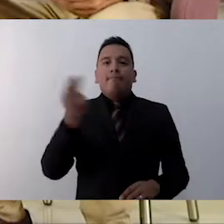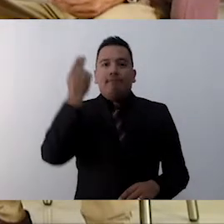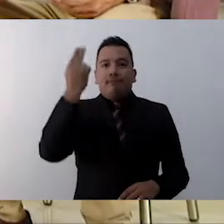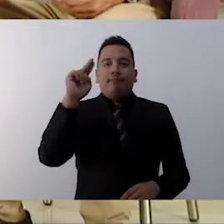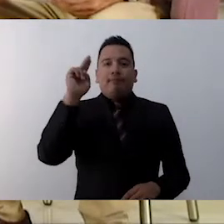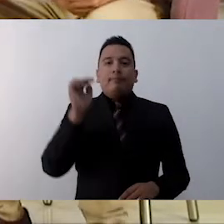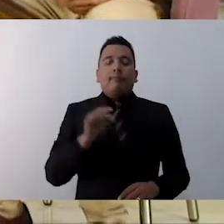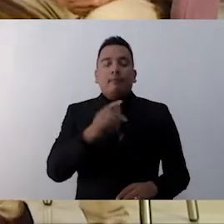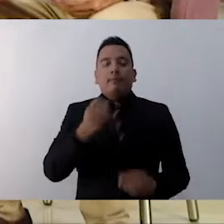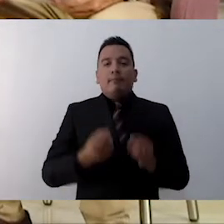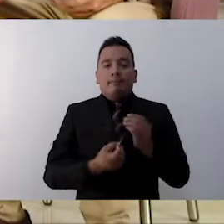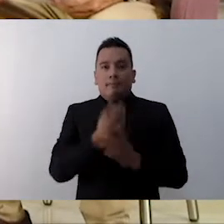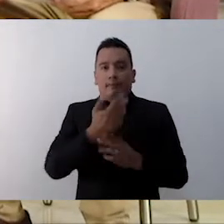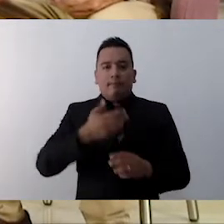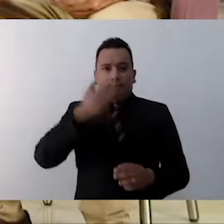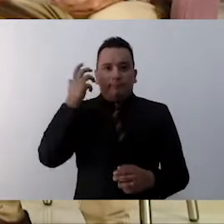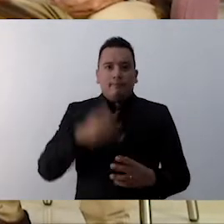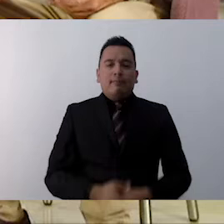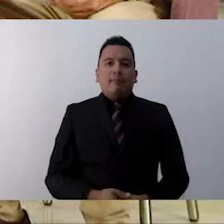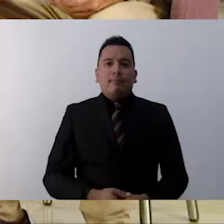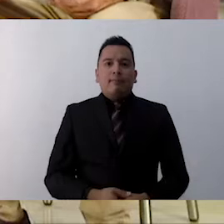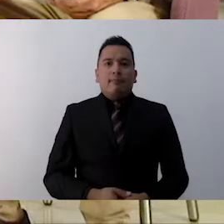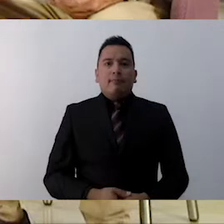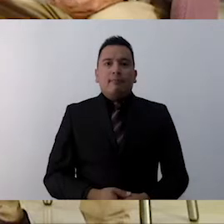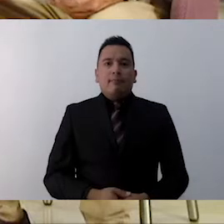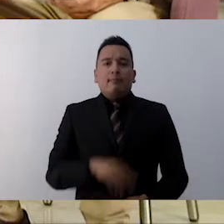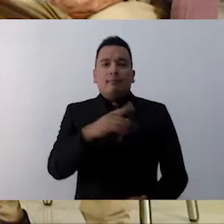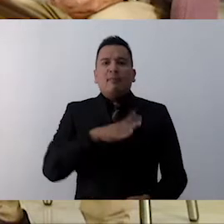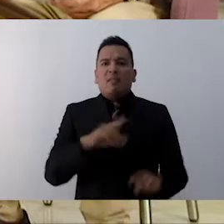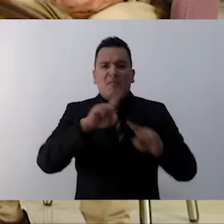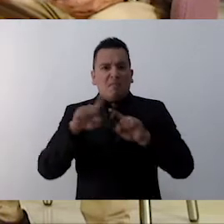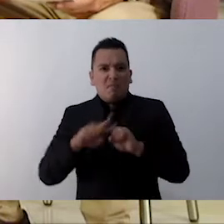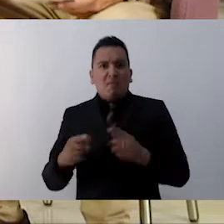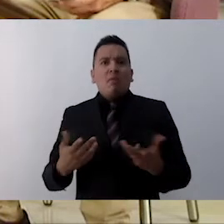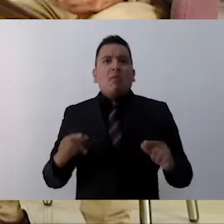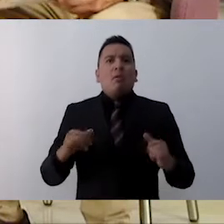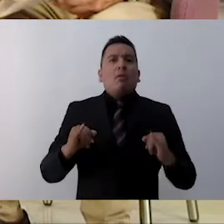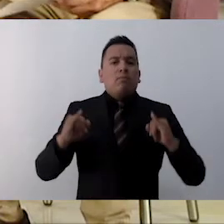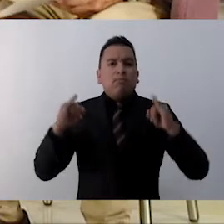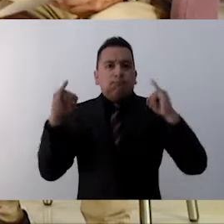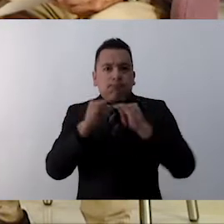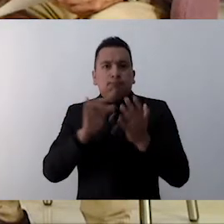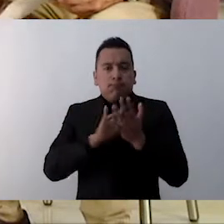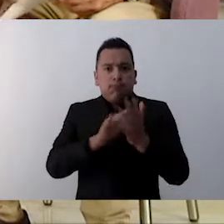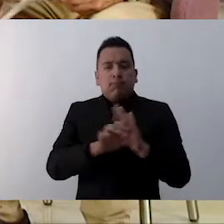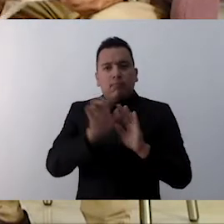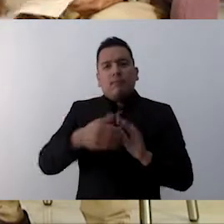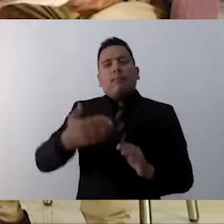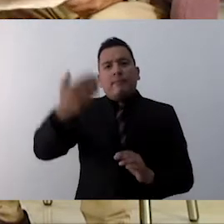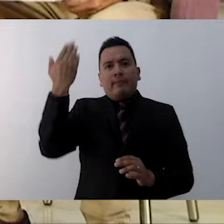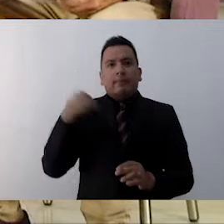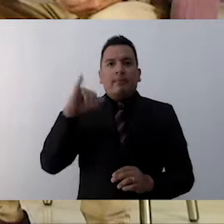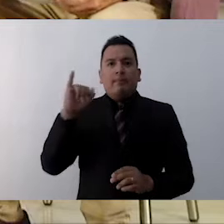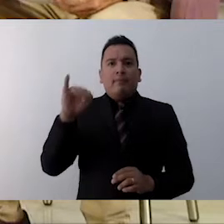León. Él ha colaborado en muchas instituciones que tienen que ver con temas electorales, como el entonces